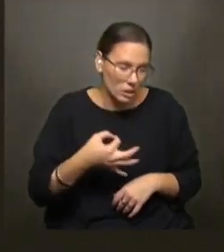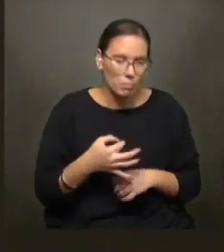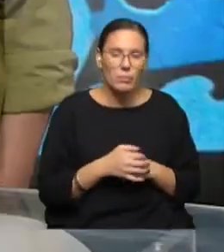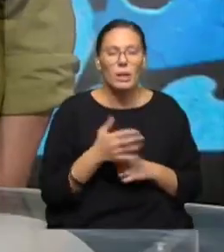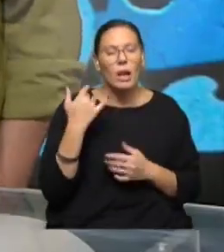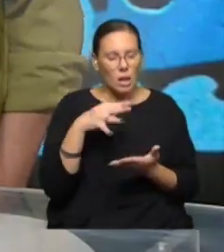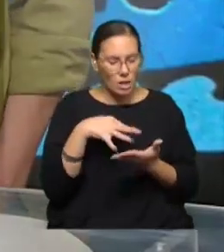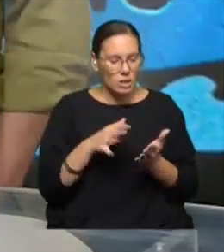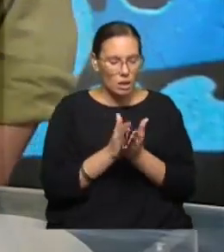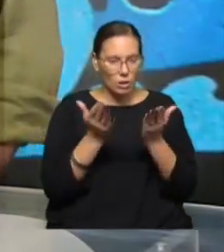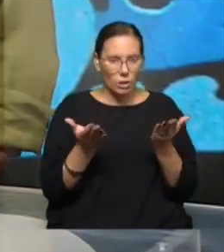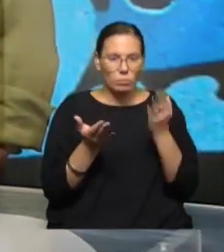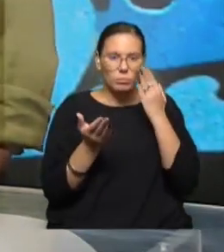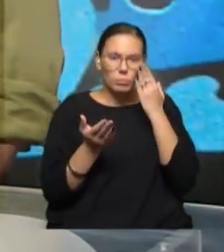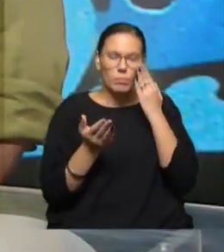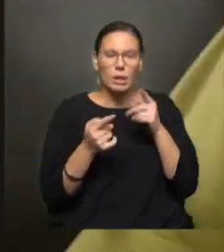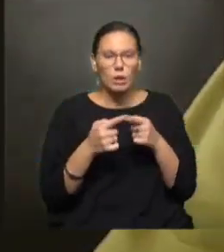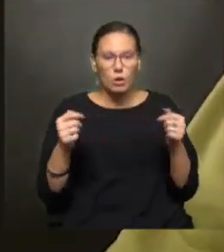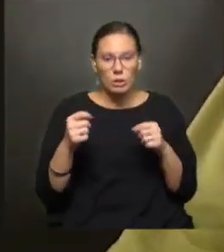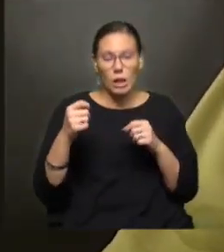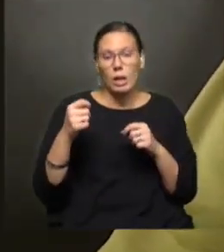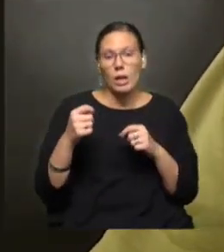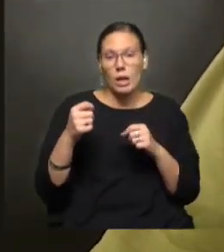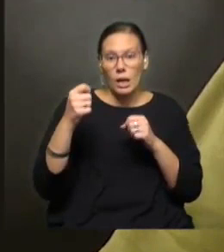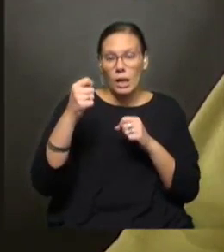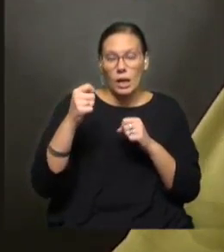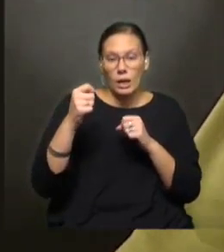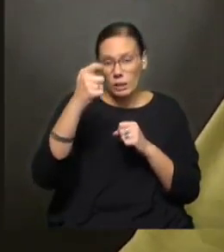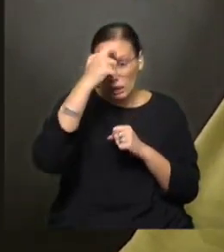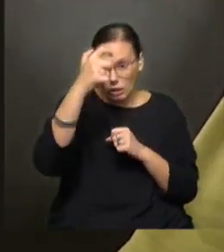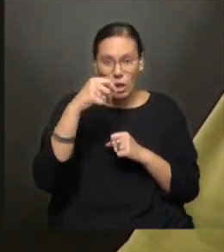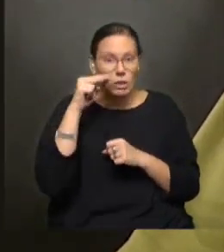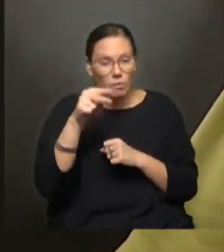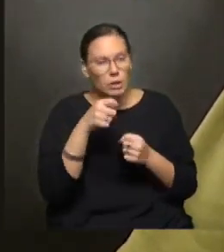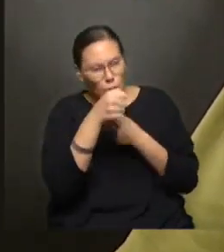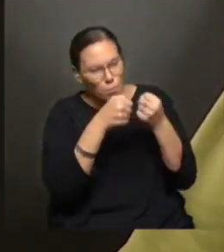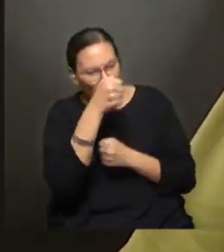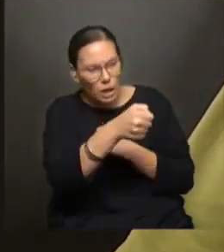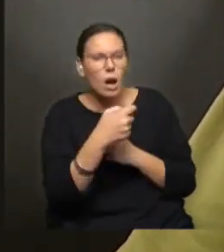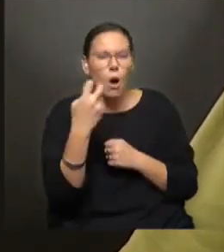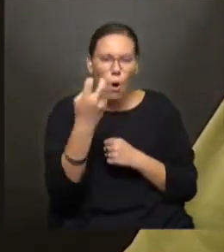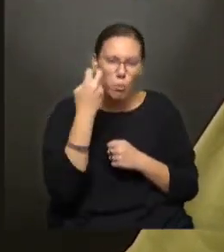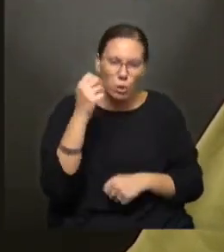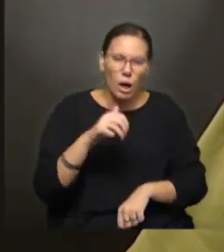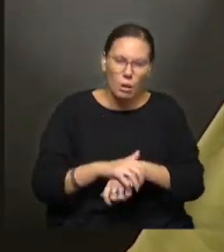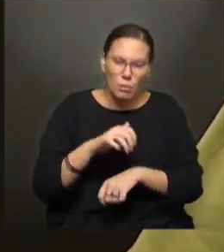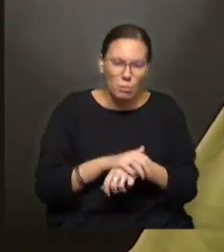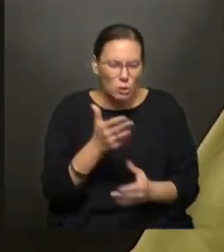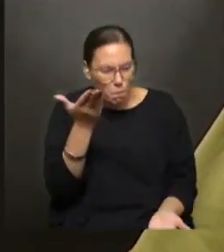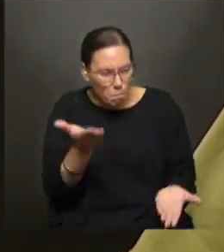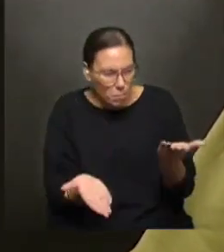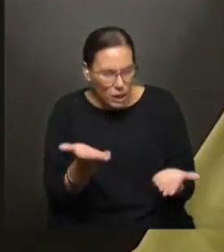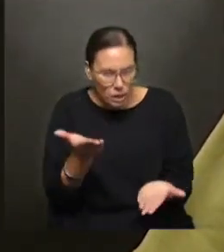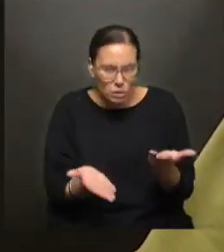cuando estaba leyendo el libro Y utilizando las herramientas tecnológicas de poder estar viendo la pelea o Buscar el momento del pesaje y